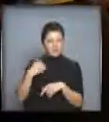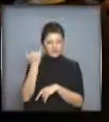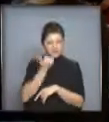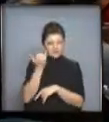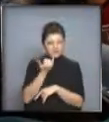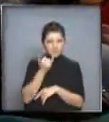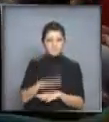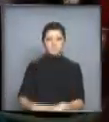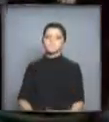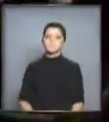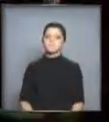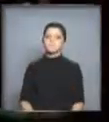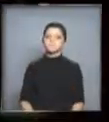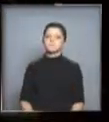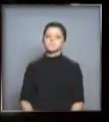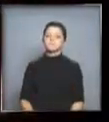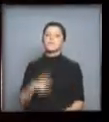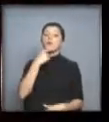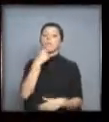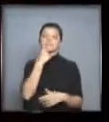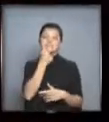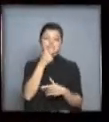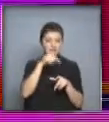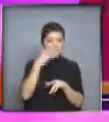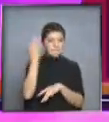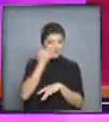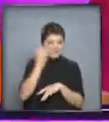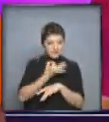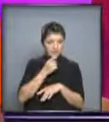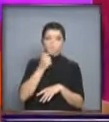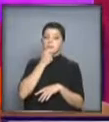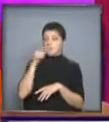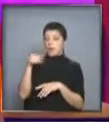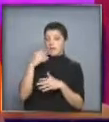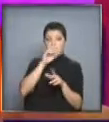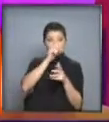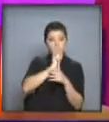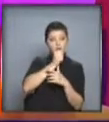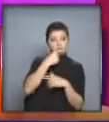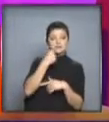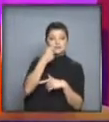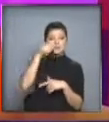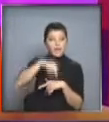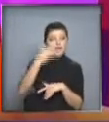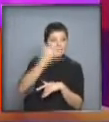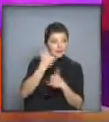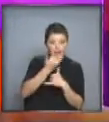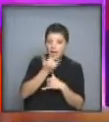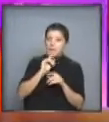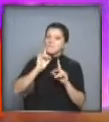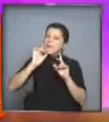¿Baiano? Sí. A ver, es tan así como decía Lanata, digo, él dice, hay algo de realidad, pero también hay marketing. ¿Puede ser que